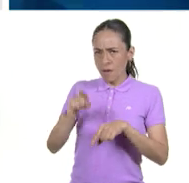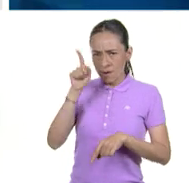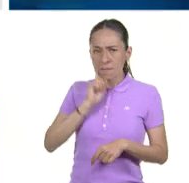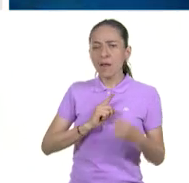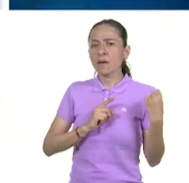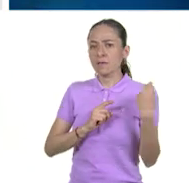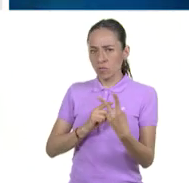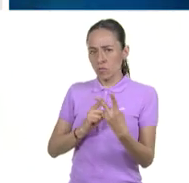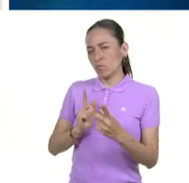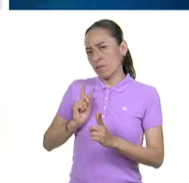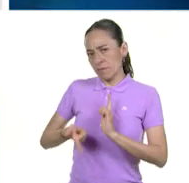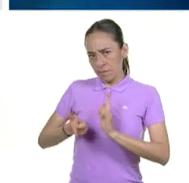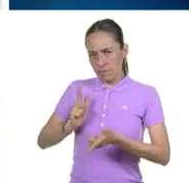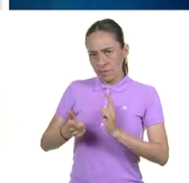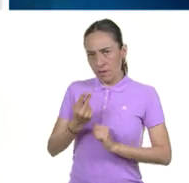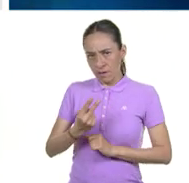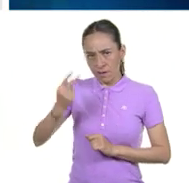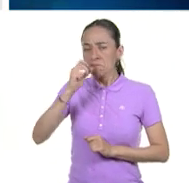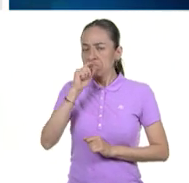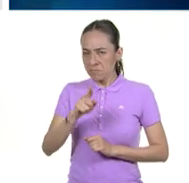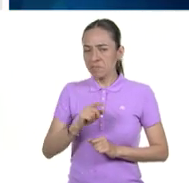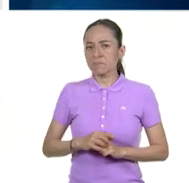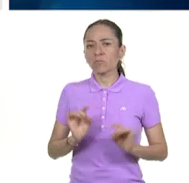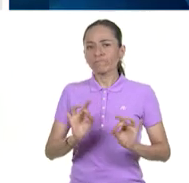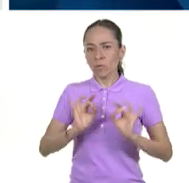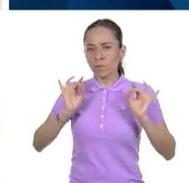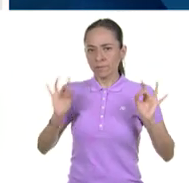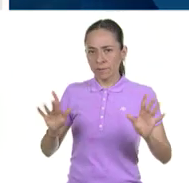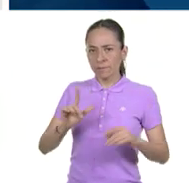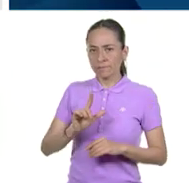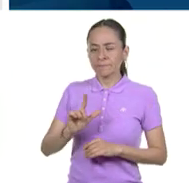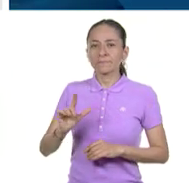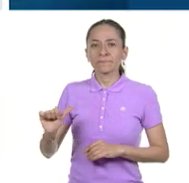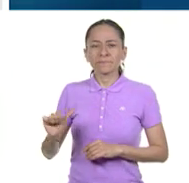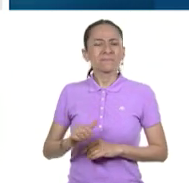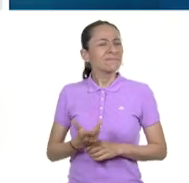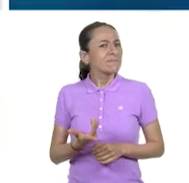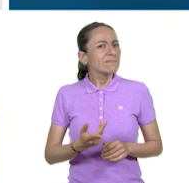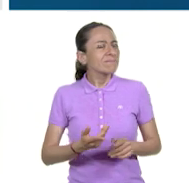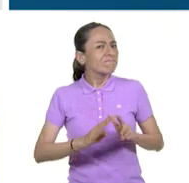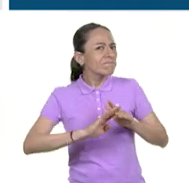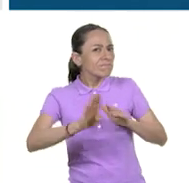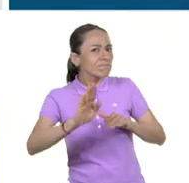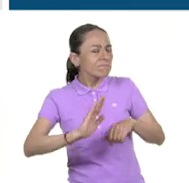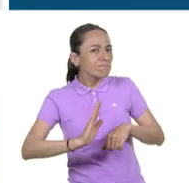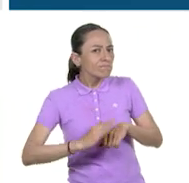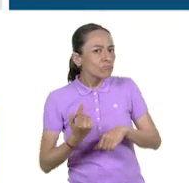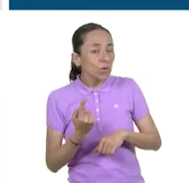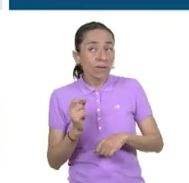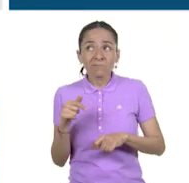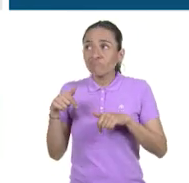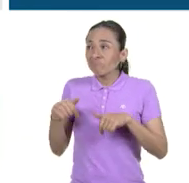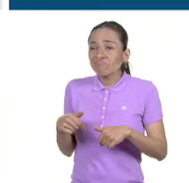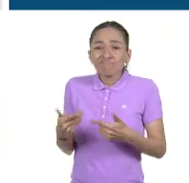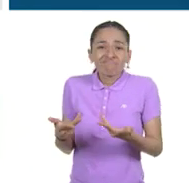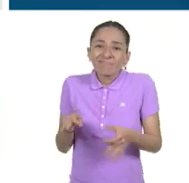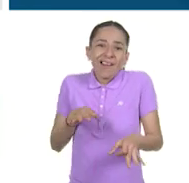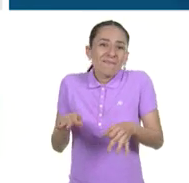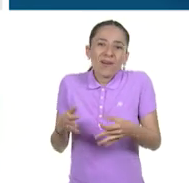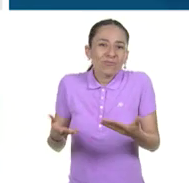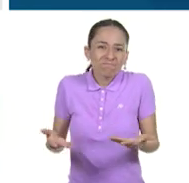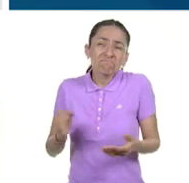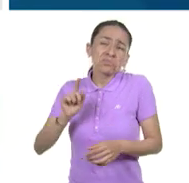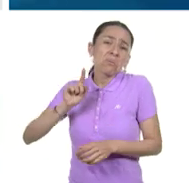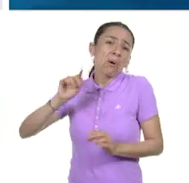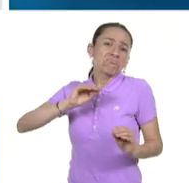en Texas y en Los Ángeles. Okay. ¿Y por qué emigraron? Porque pues aquí no, por el trabajo y allá ya se